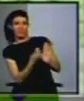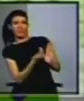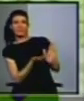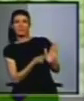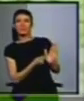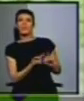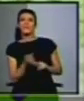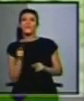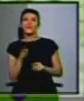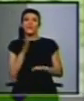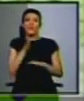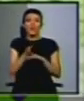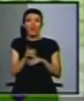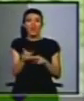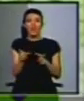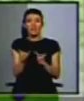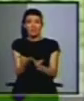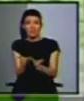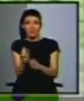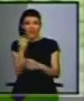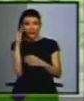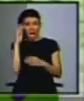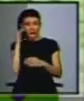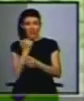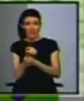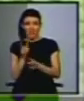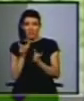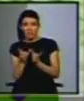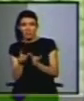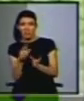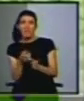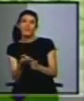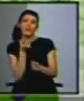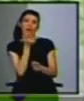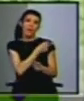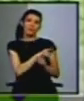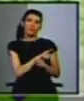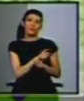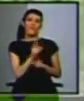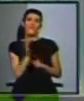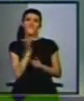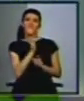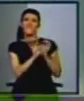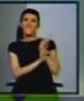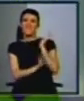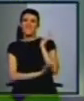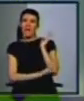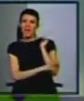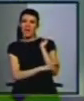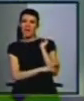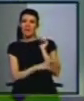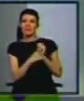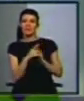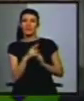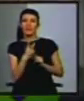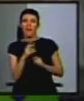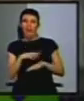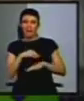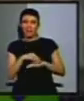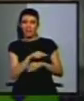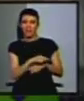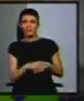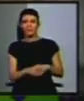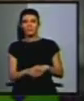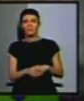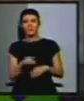Preventiva y acogió la denuncia respectiva dando cuenta del hecho a la Fiscalía Local de Arica. Pero el dueño de este local insiste en